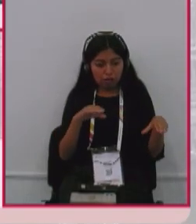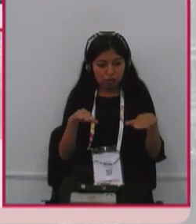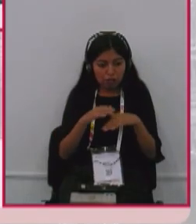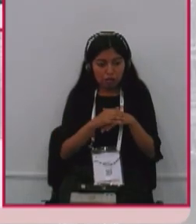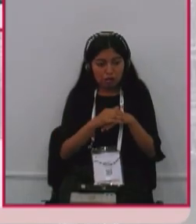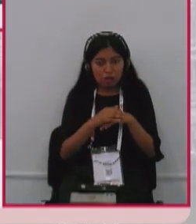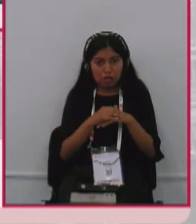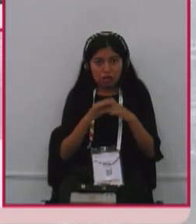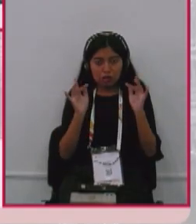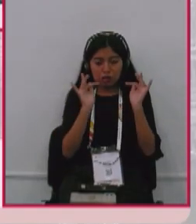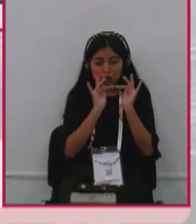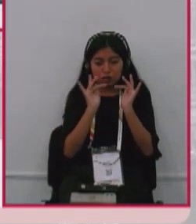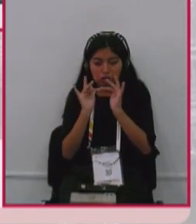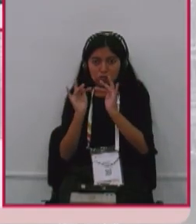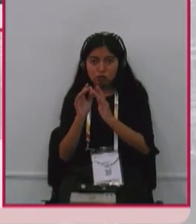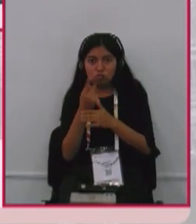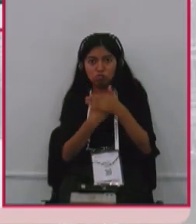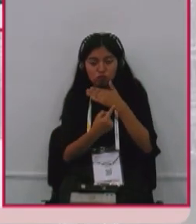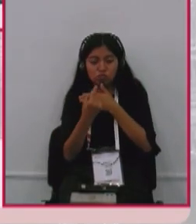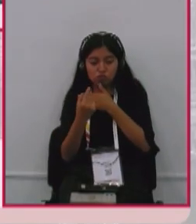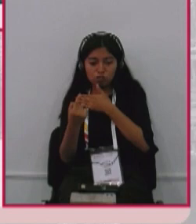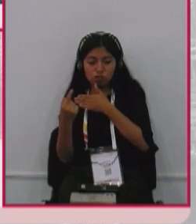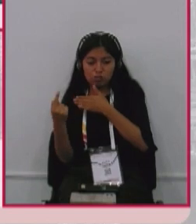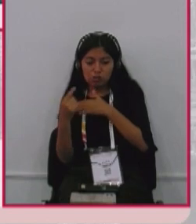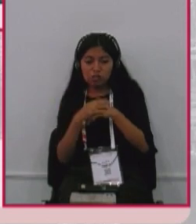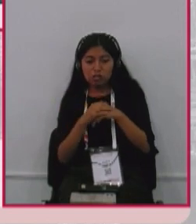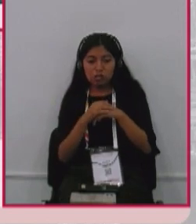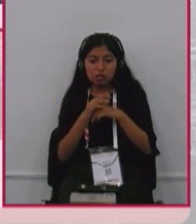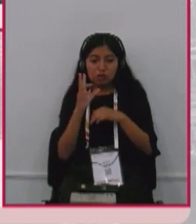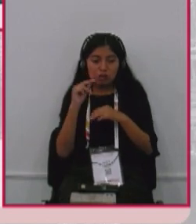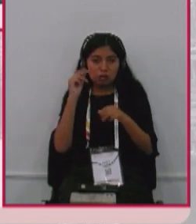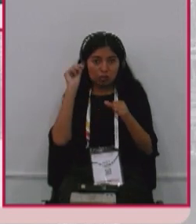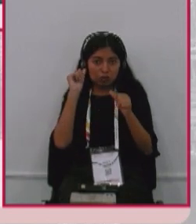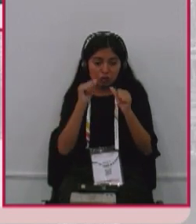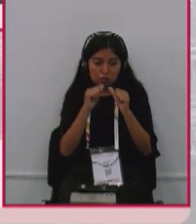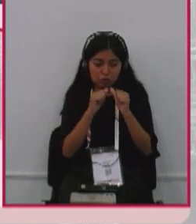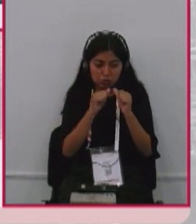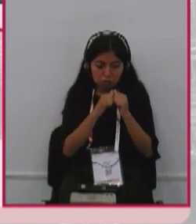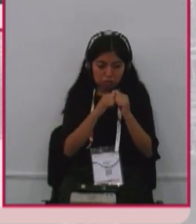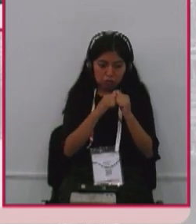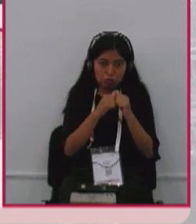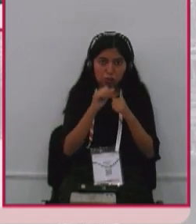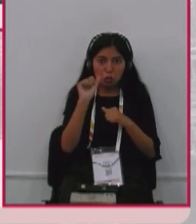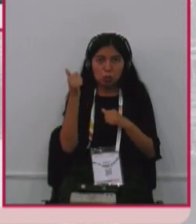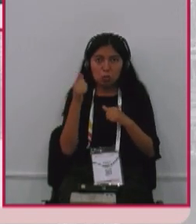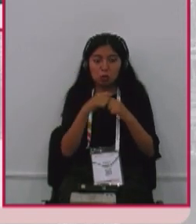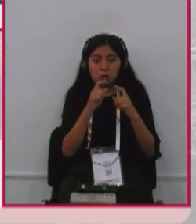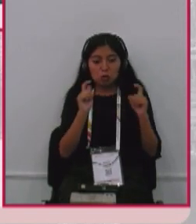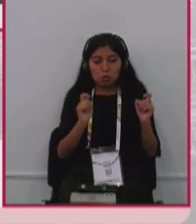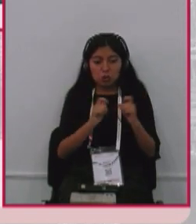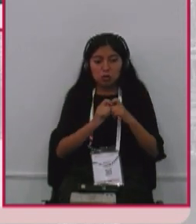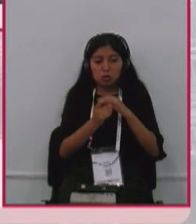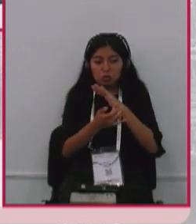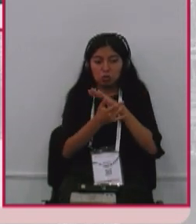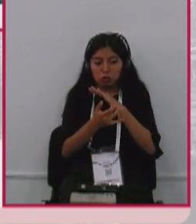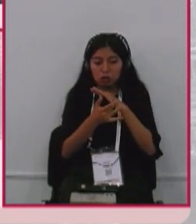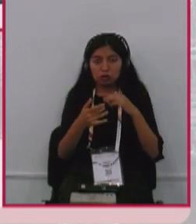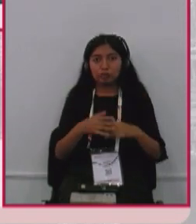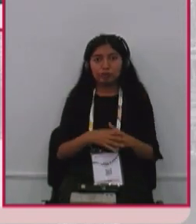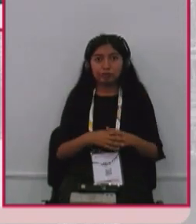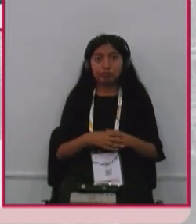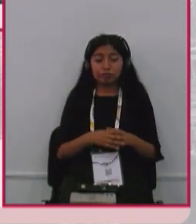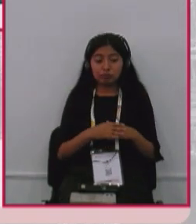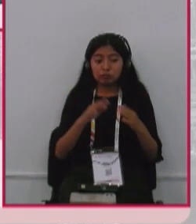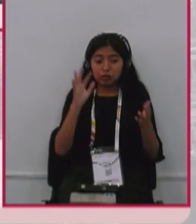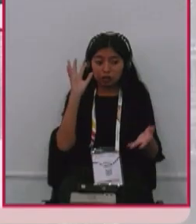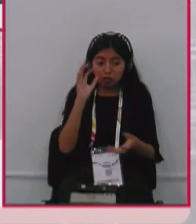tecnología es 1 a 1. No se requieren de factores adicionales como se diseñan otro tipo de tecnologías. Muy